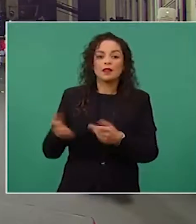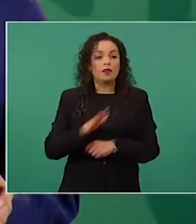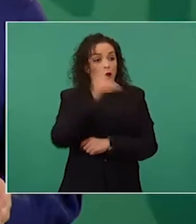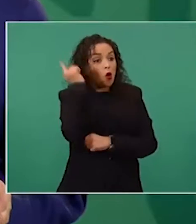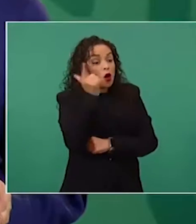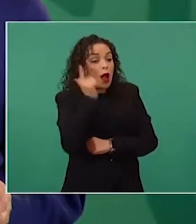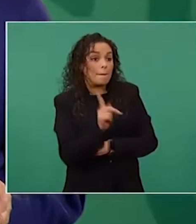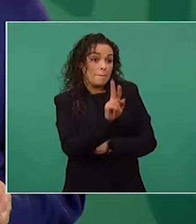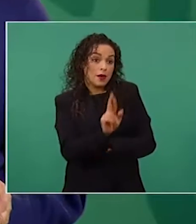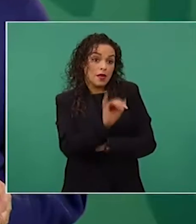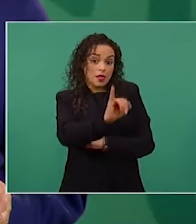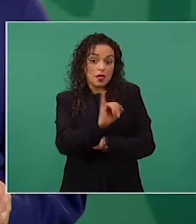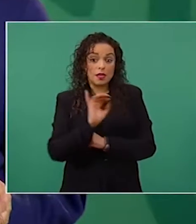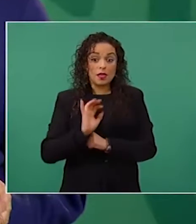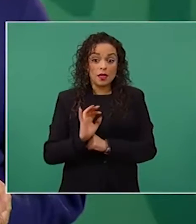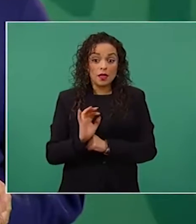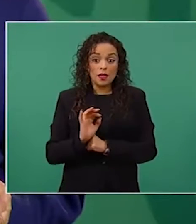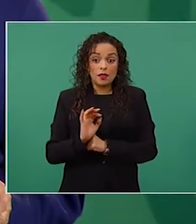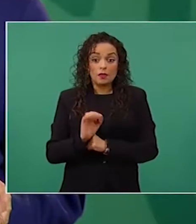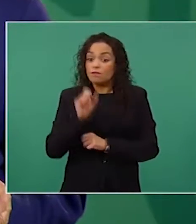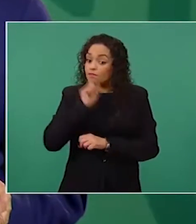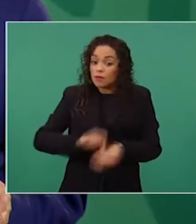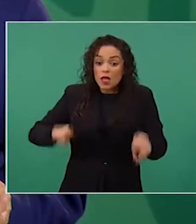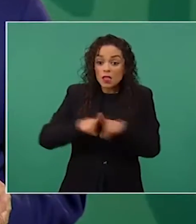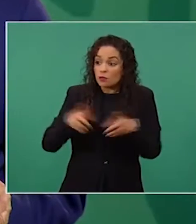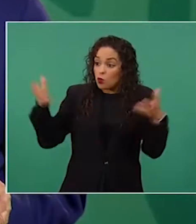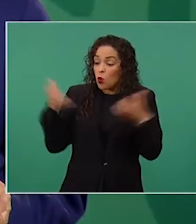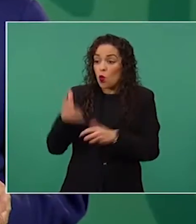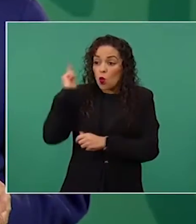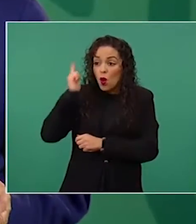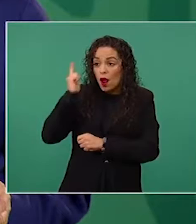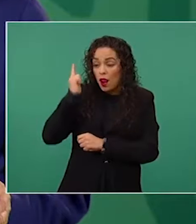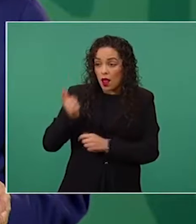pri haga lo mismo